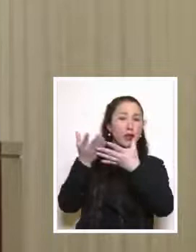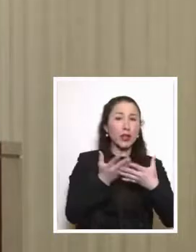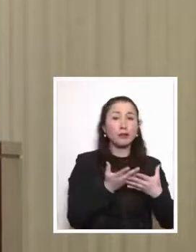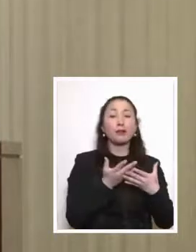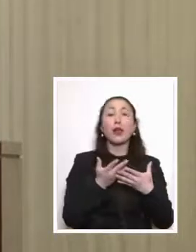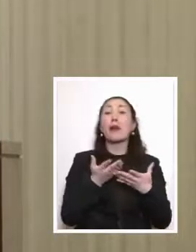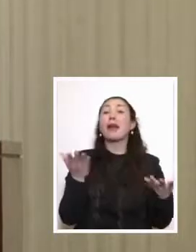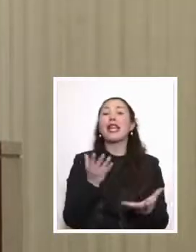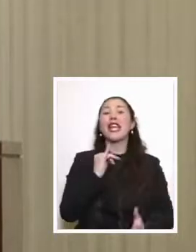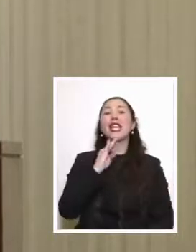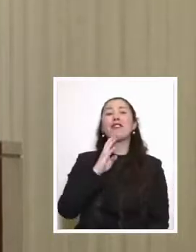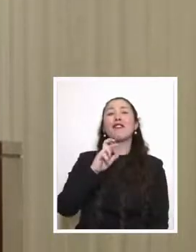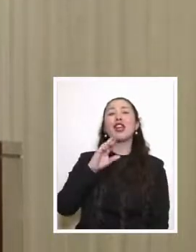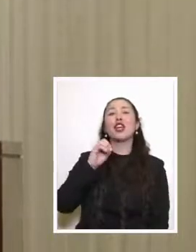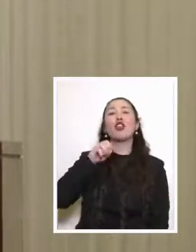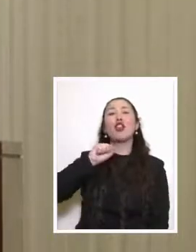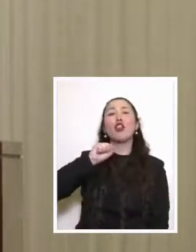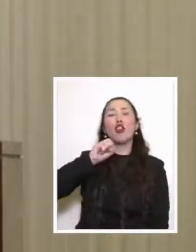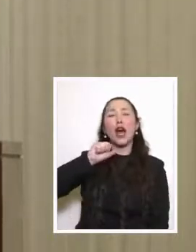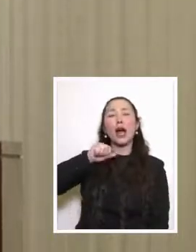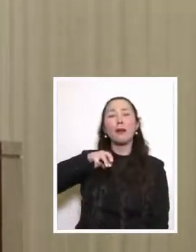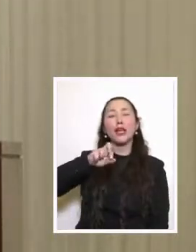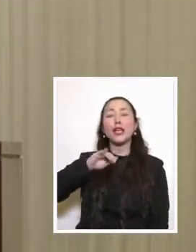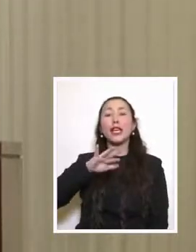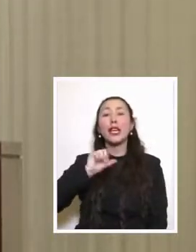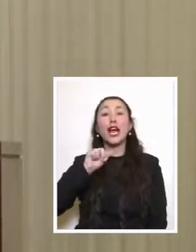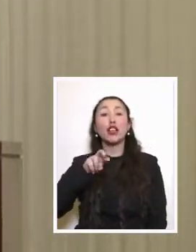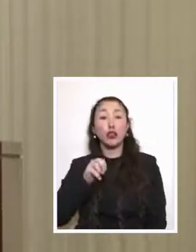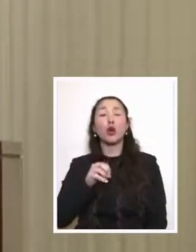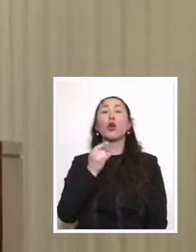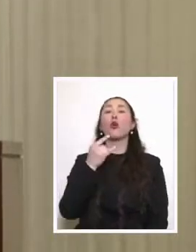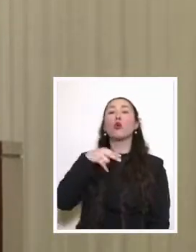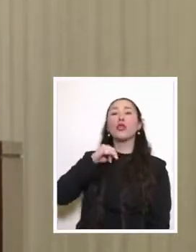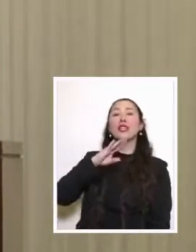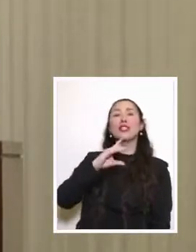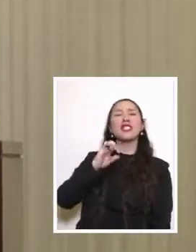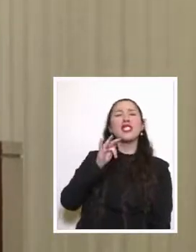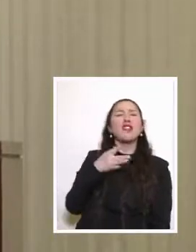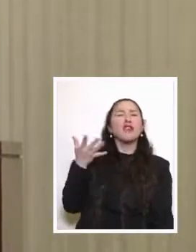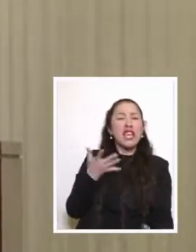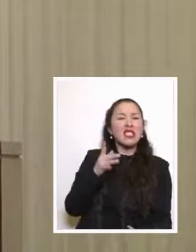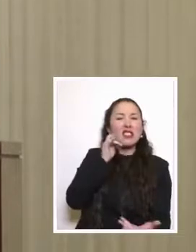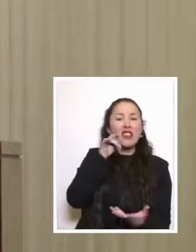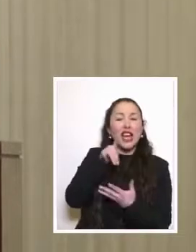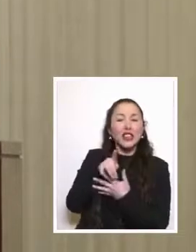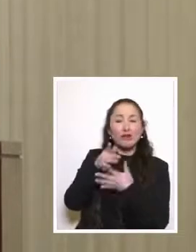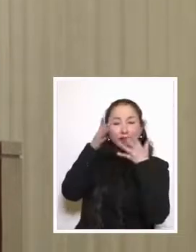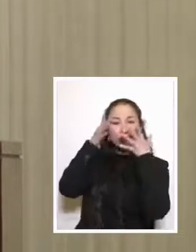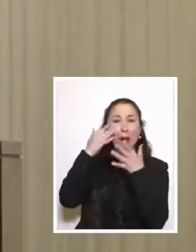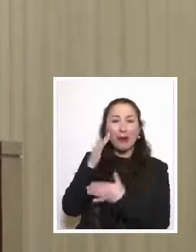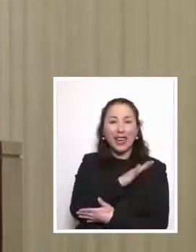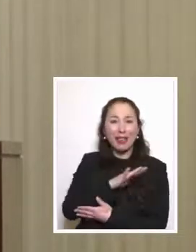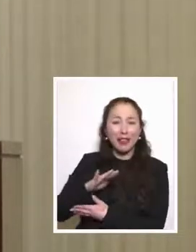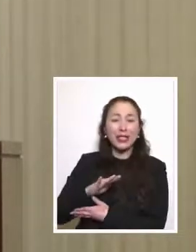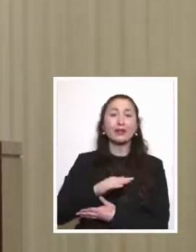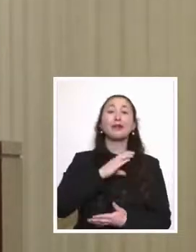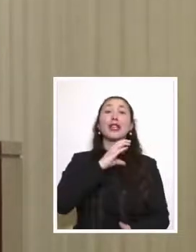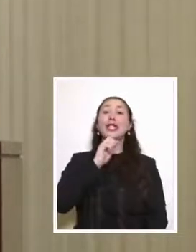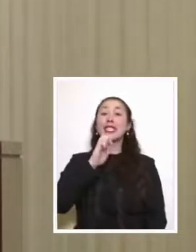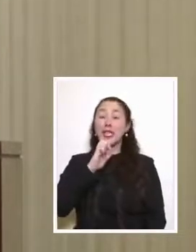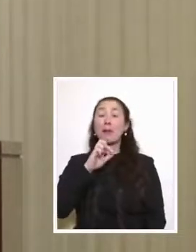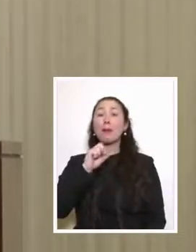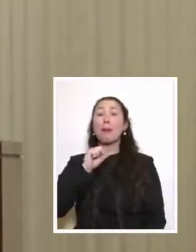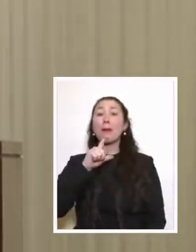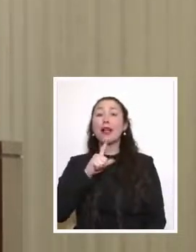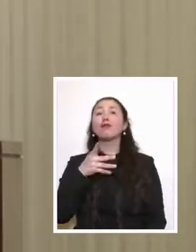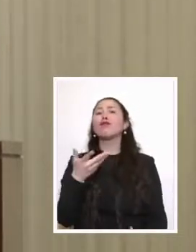para la Educación, la Ciencia y la Cultura, a UNICEF, al Fondo de las Naciones Unidas para la Infancia, CEPAL, organizaciones y fundaciones